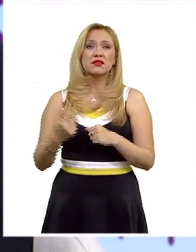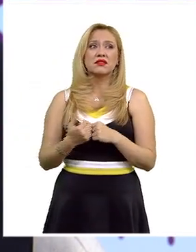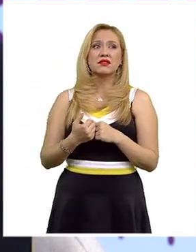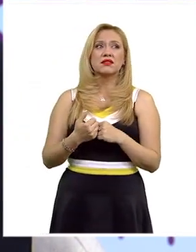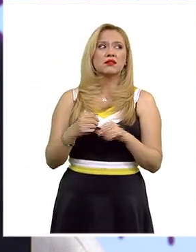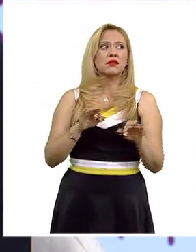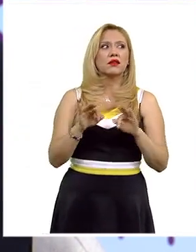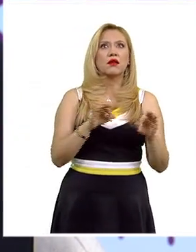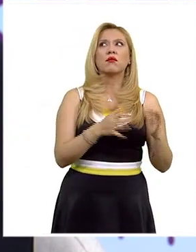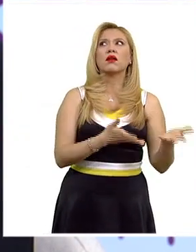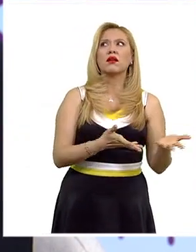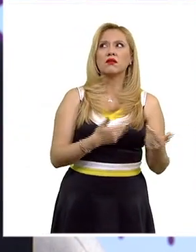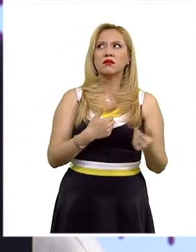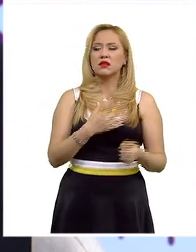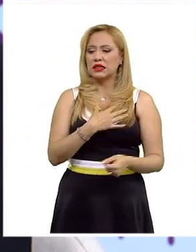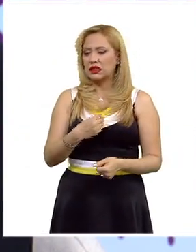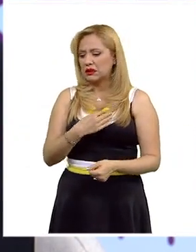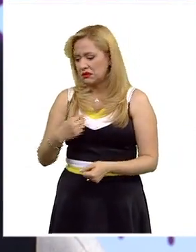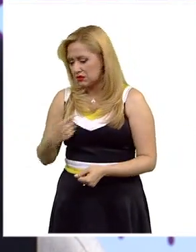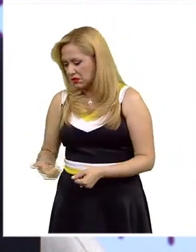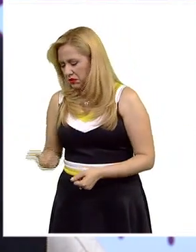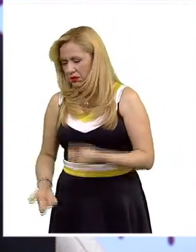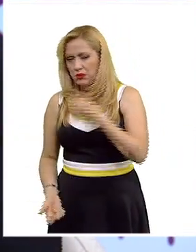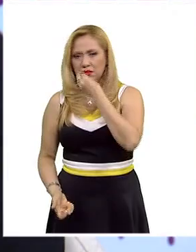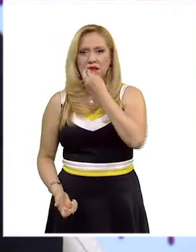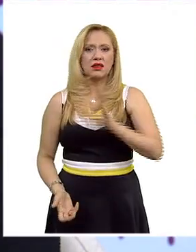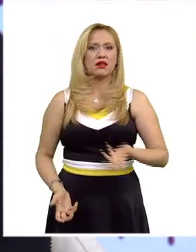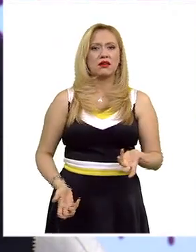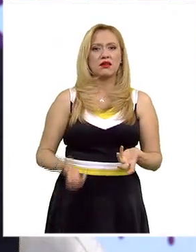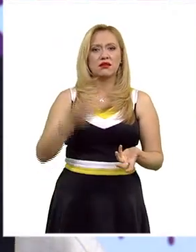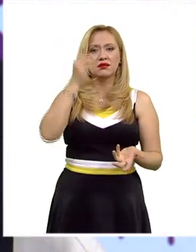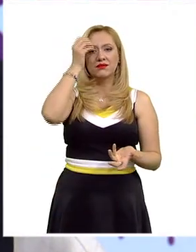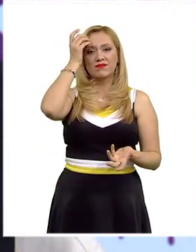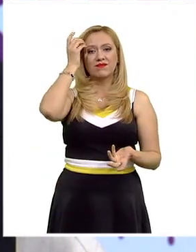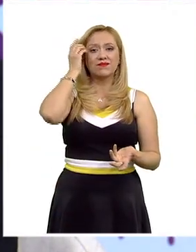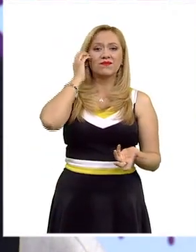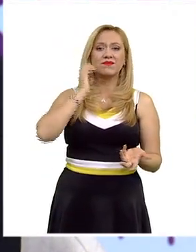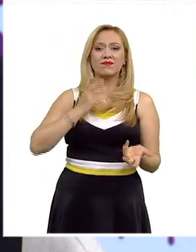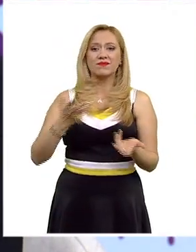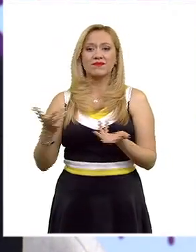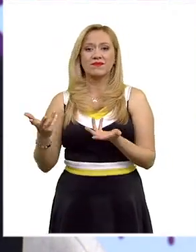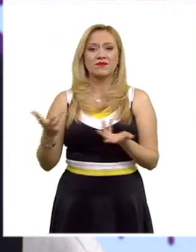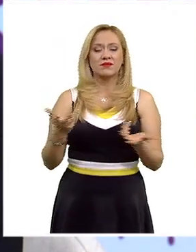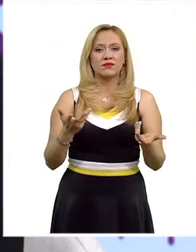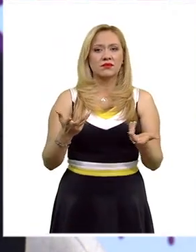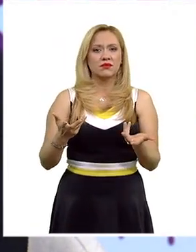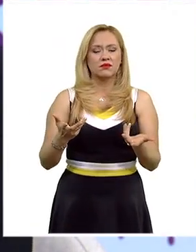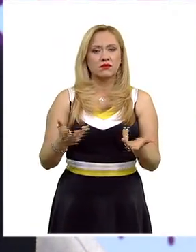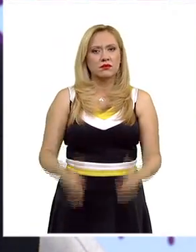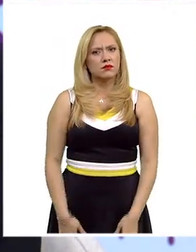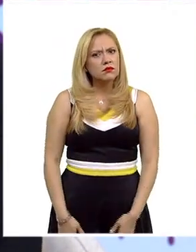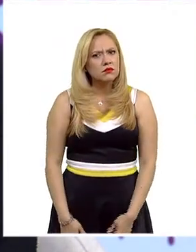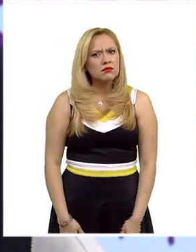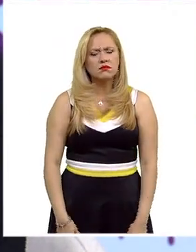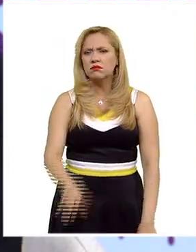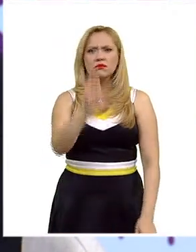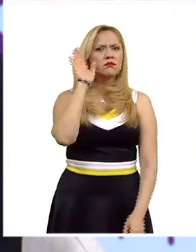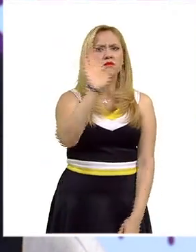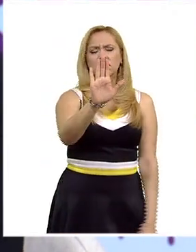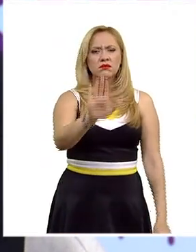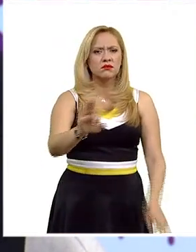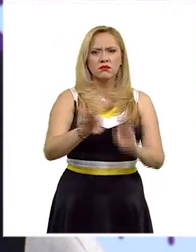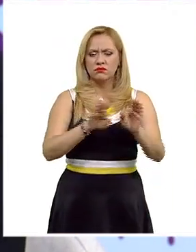con mi trabajo? Yo tengo un hijo que tengo que mantener. O sea, el simple hecho de que tú tengas que estarte cuestionando a ti misma en lugar de poderte enfocar